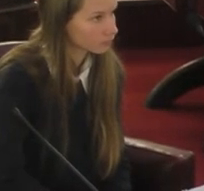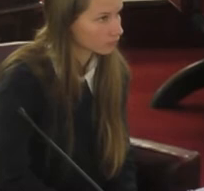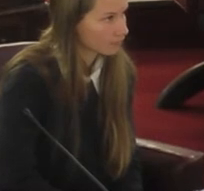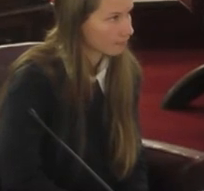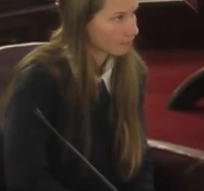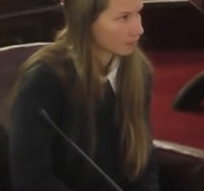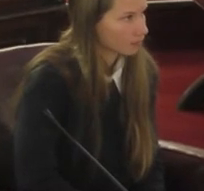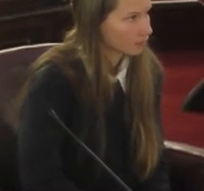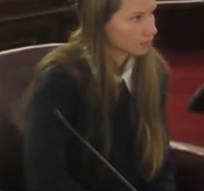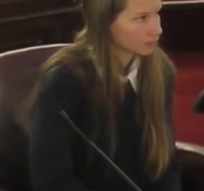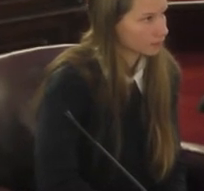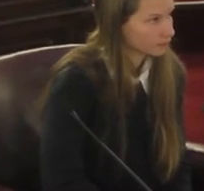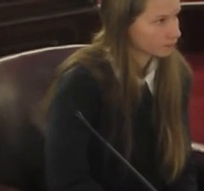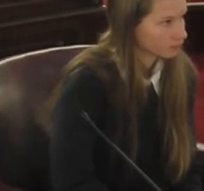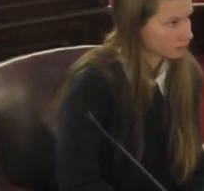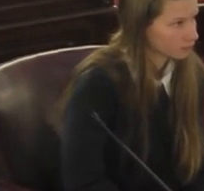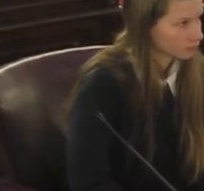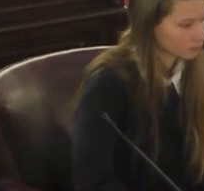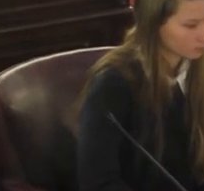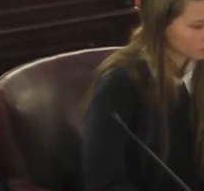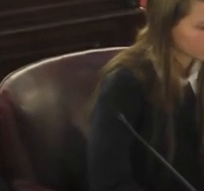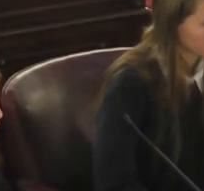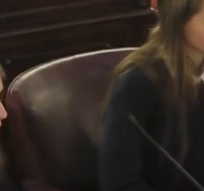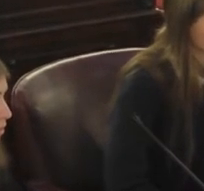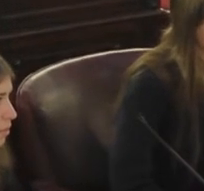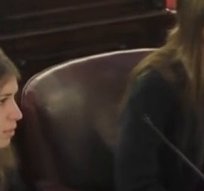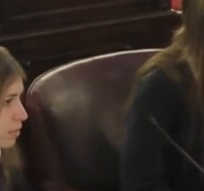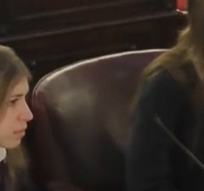Hola. Fíjense.